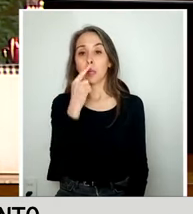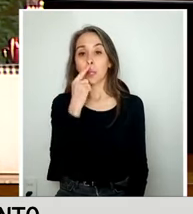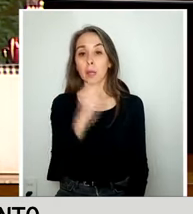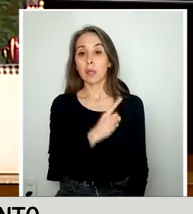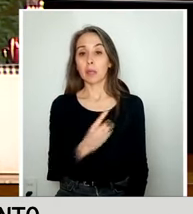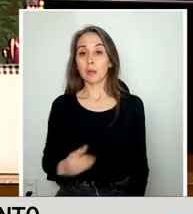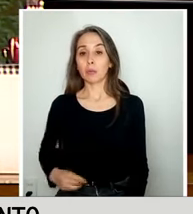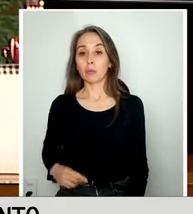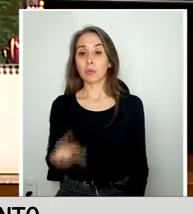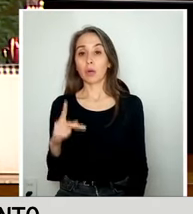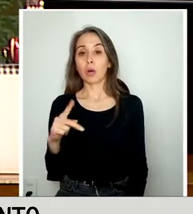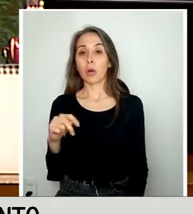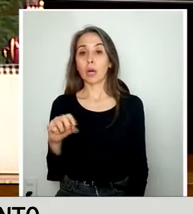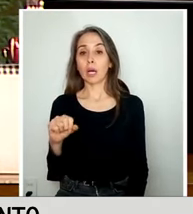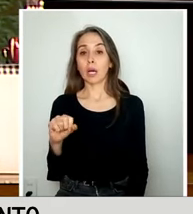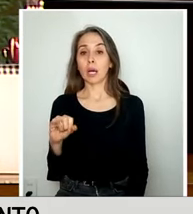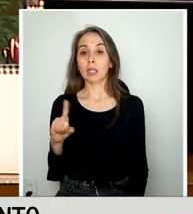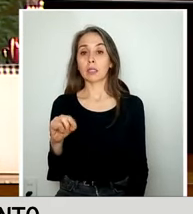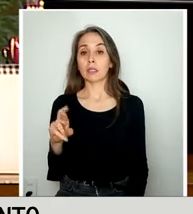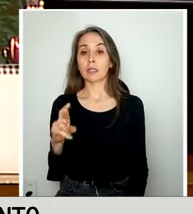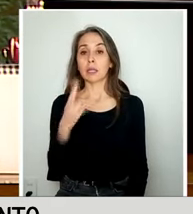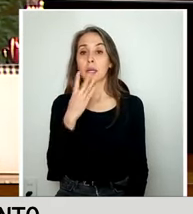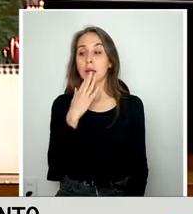tiene la palabra